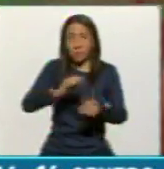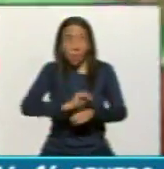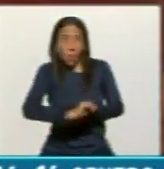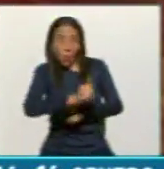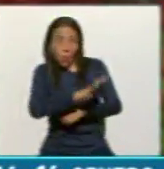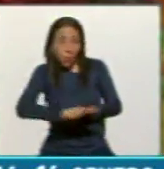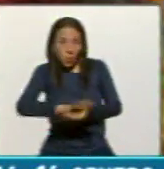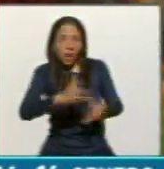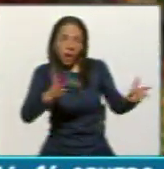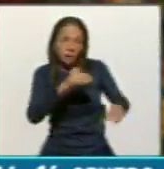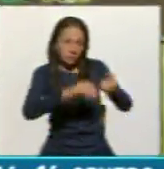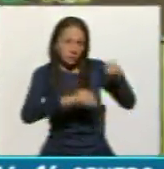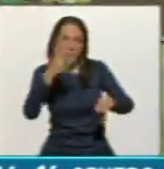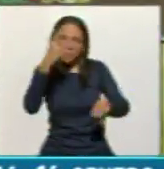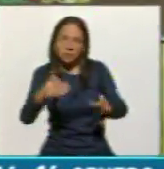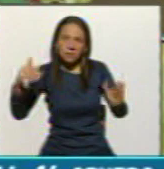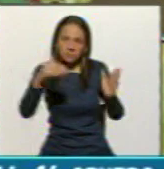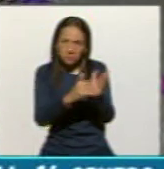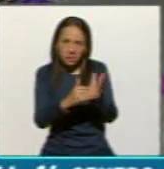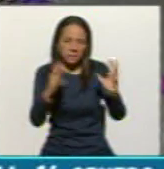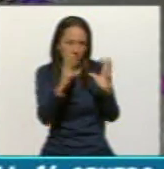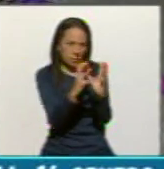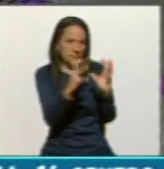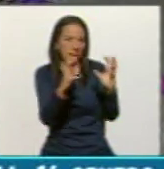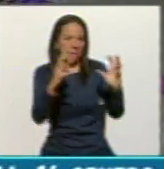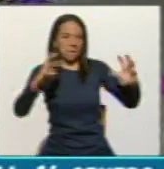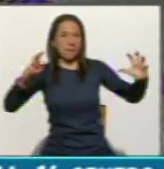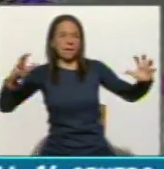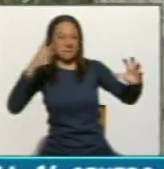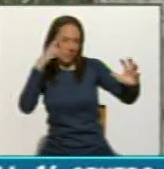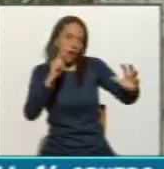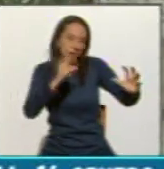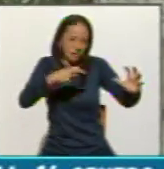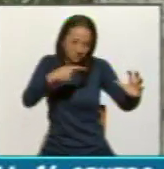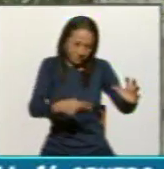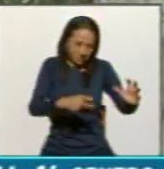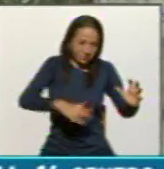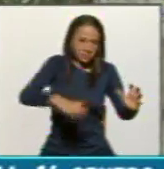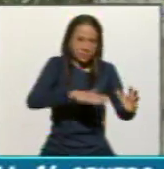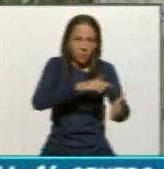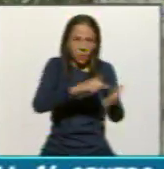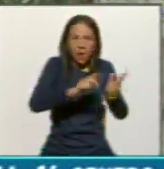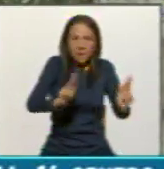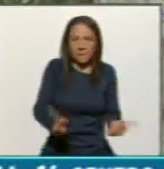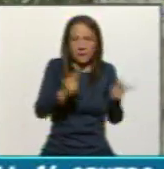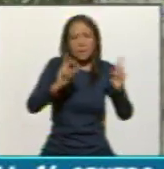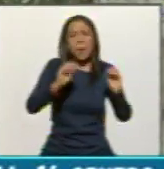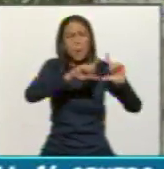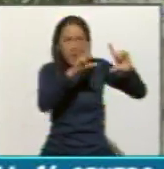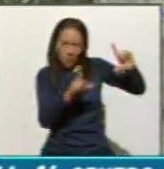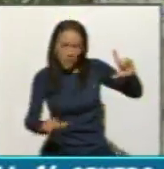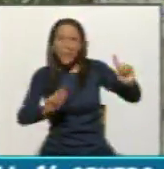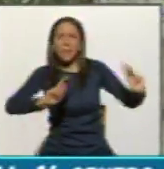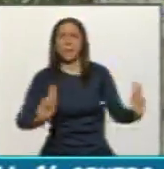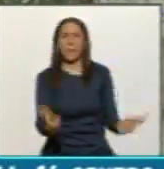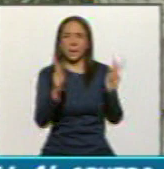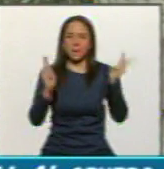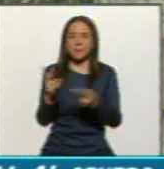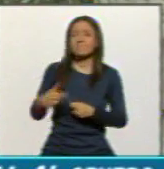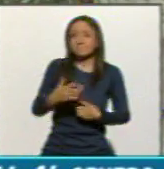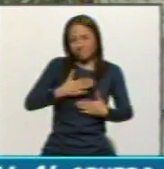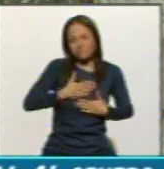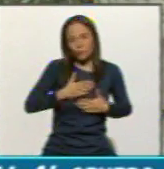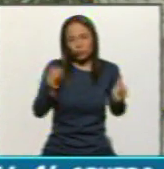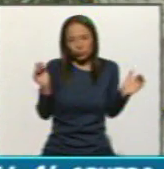10.000 piñatas de diferentes tamaños para el mercado local y nacional. Soy un pequeño artesano que, bueno, mi